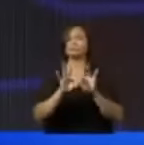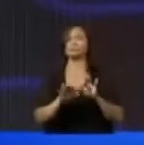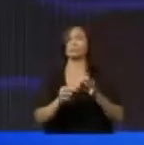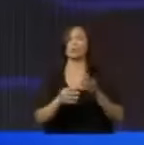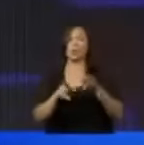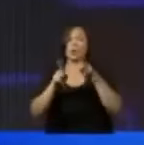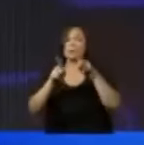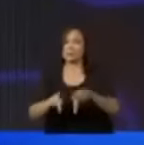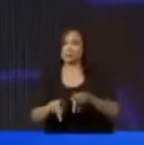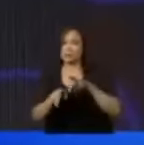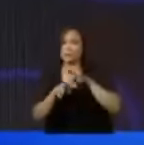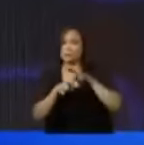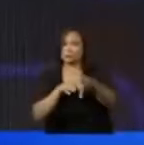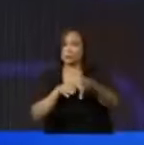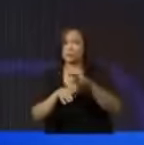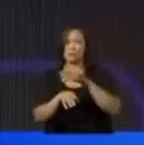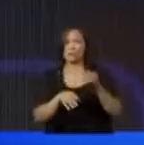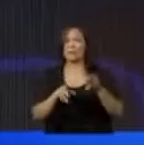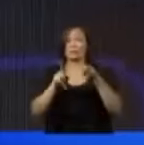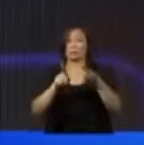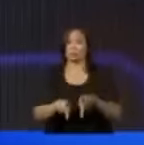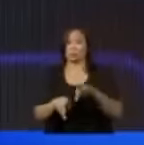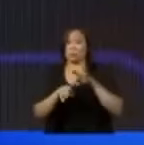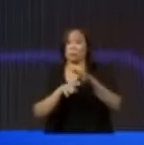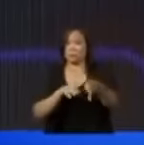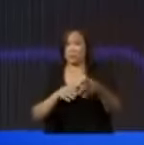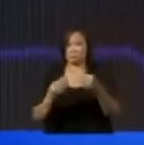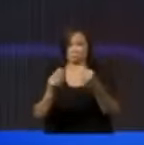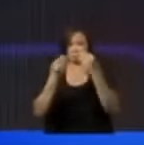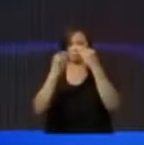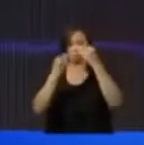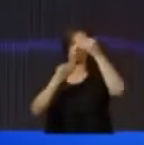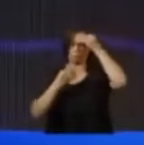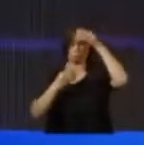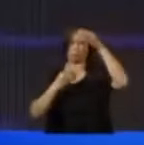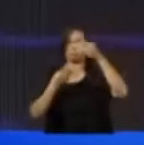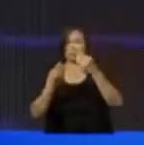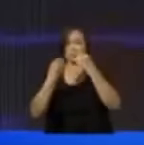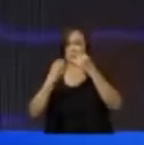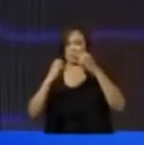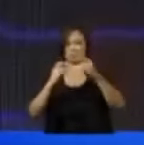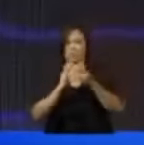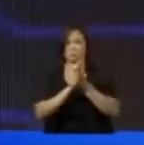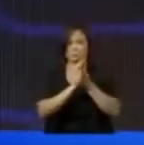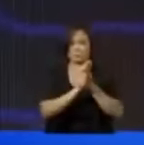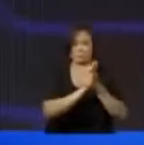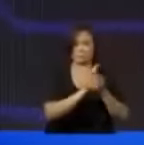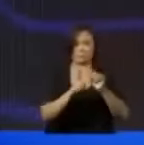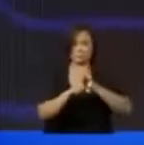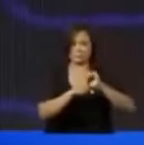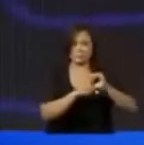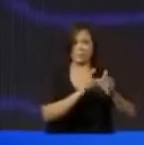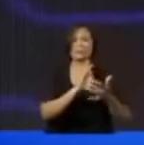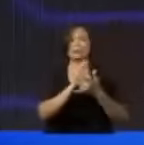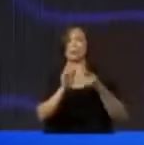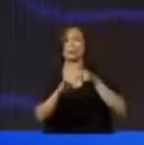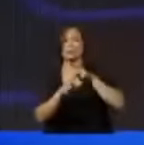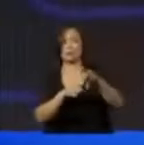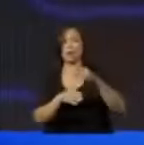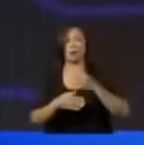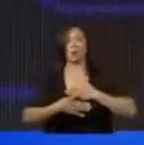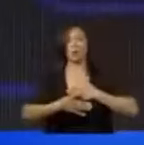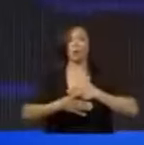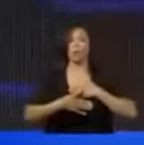ver con capital humano. Y capital humano significa formación, significa educación, adiestramiento técnico, profesional